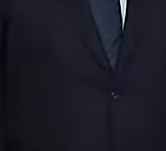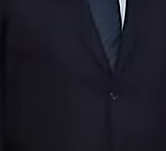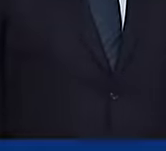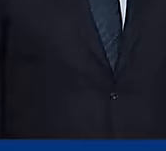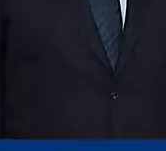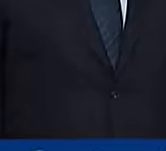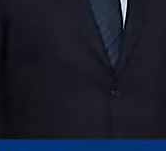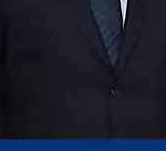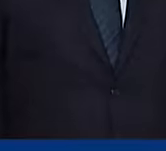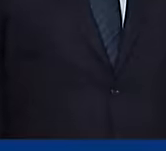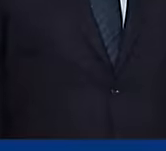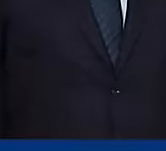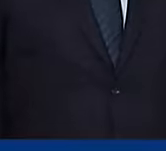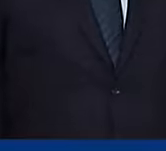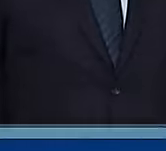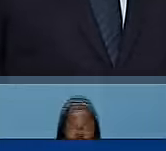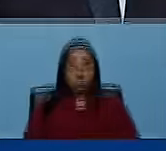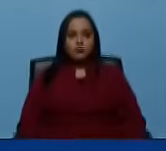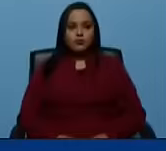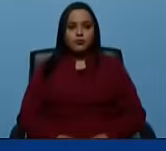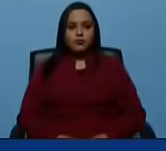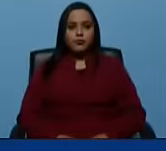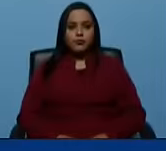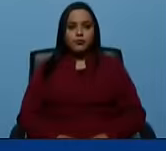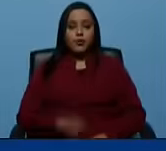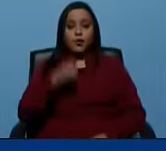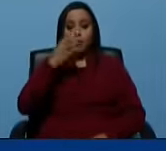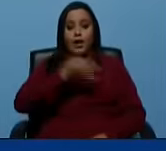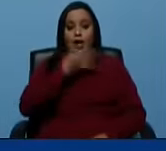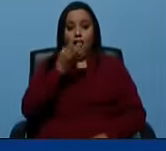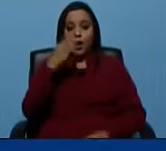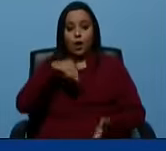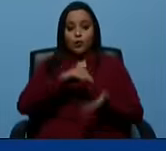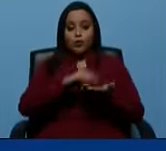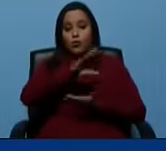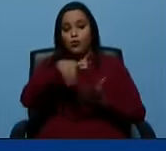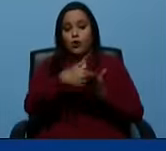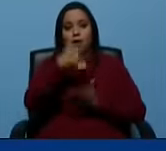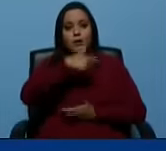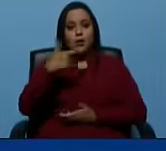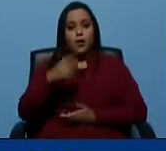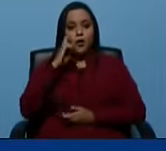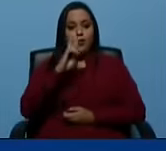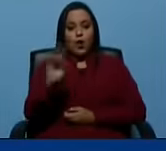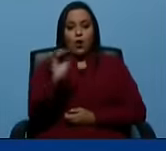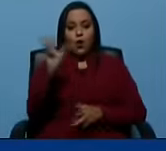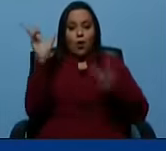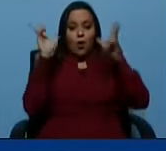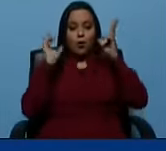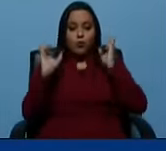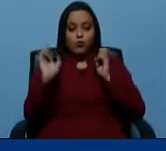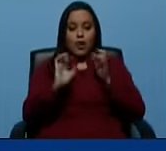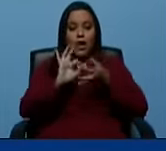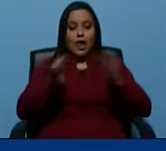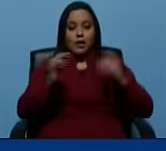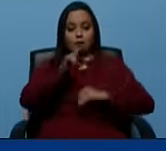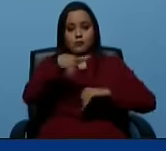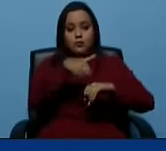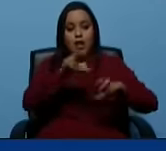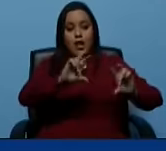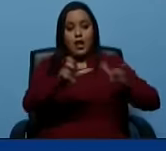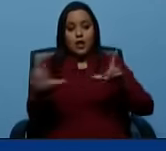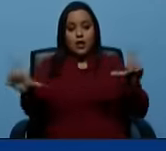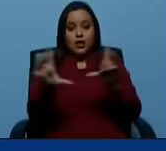Bueno, buenas tardes nuevamente a todos los que nos ven, nos escuchan por cadena nacional de radio y televisión, por